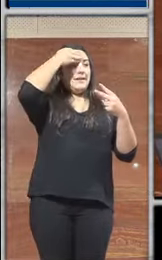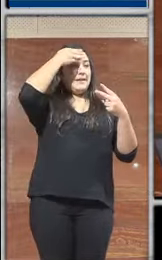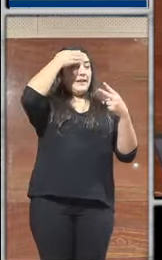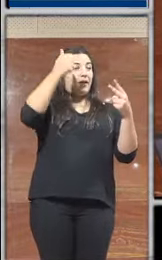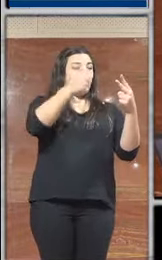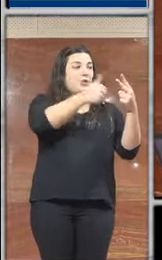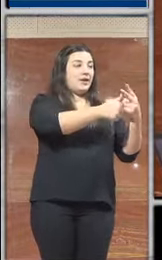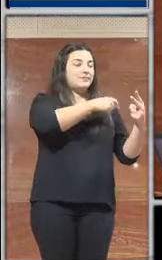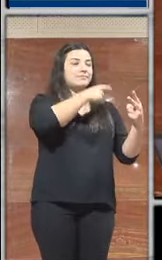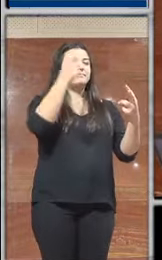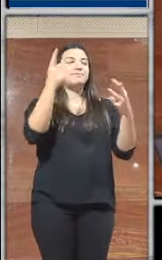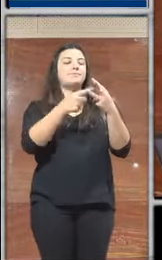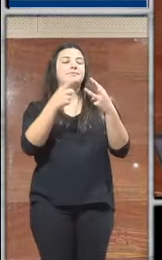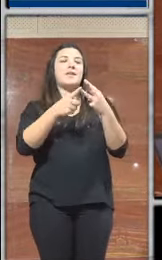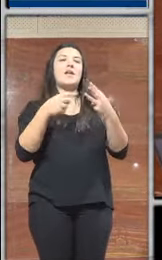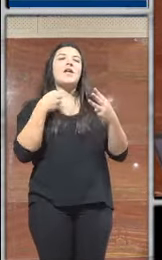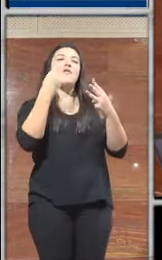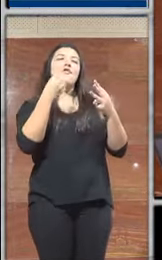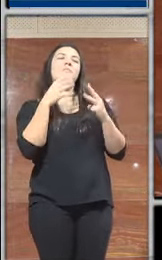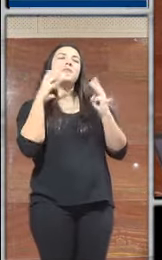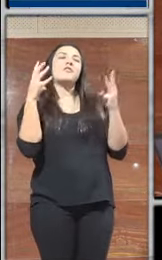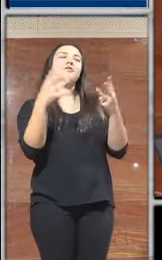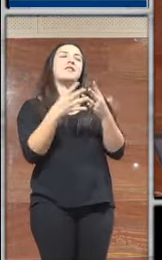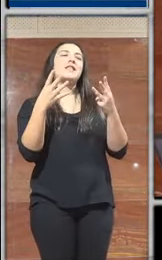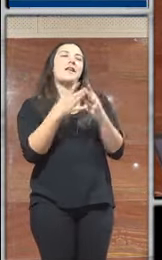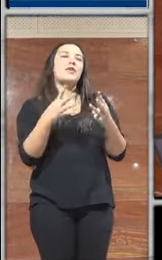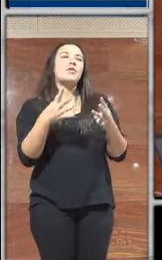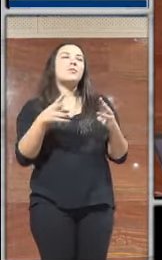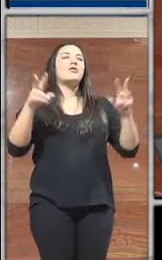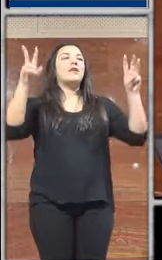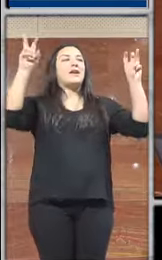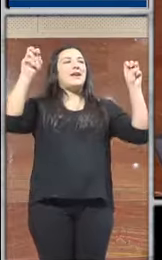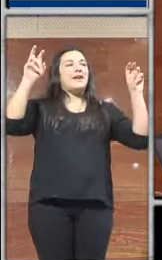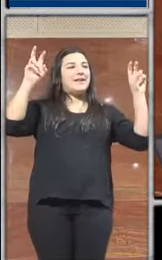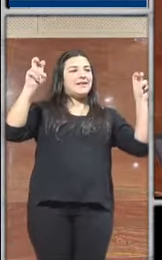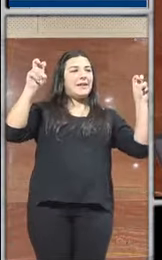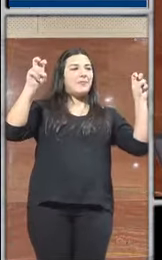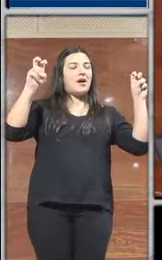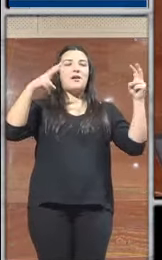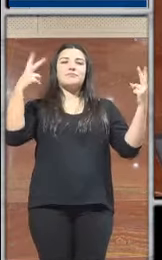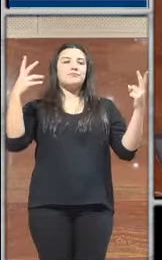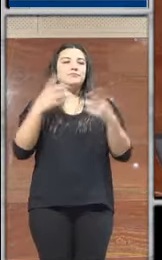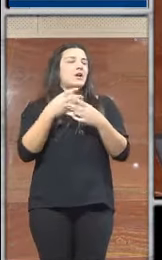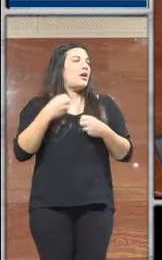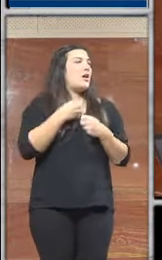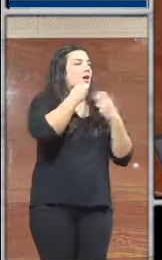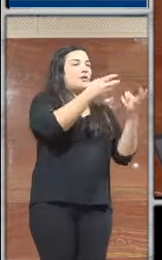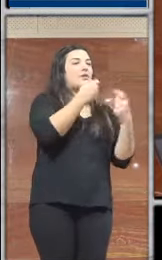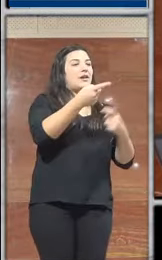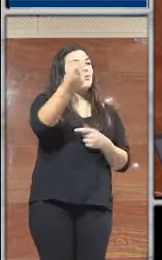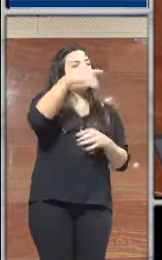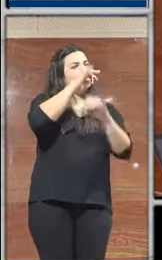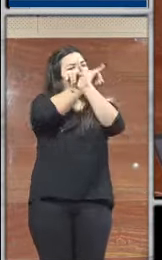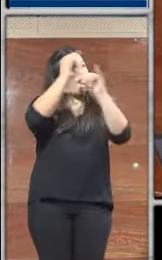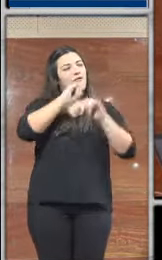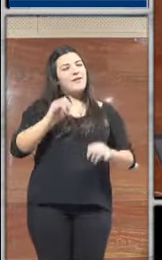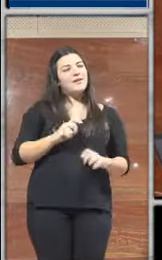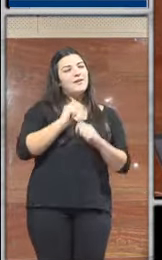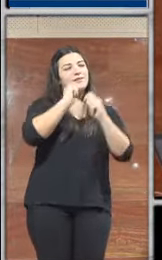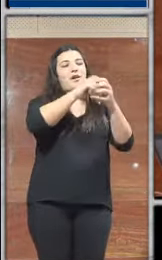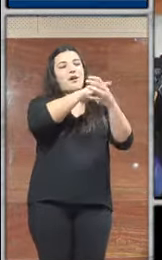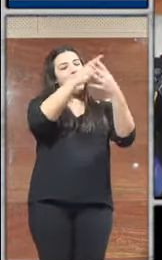aportadnos la información de grupos y lo que nos queda pendiente de evaluaciones de espacio inédito y sed felices yo creo que con esas